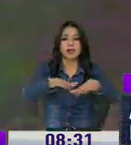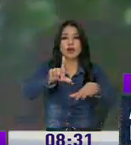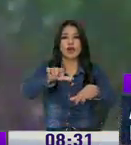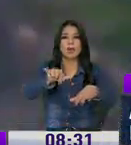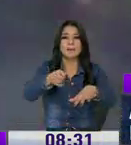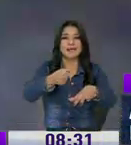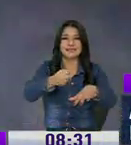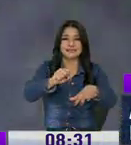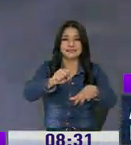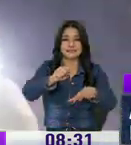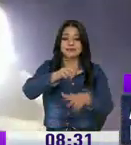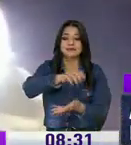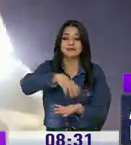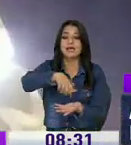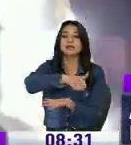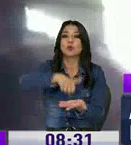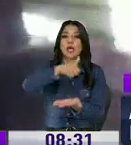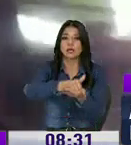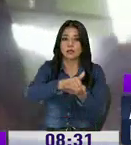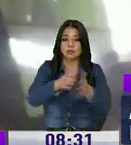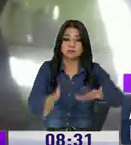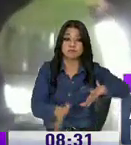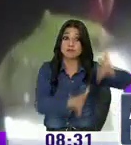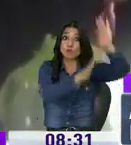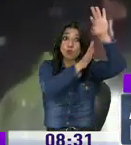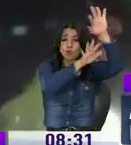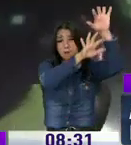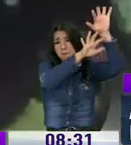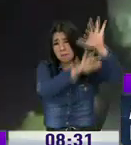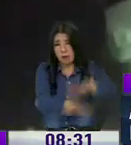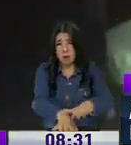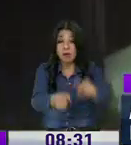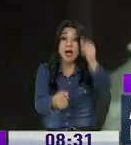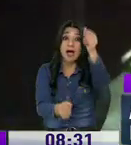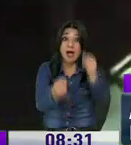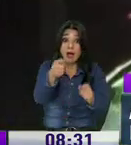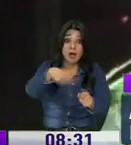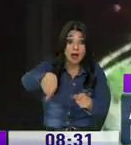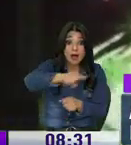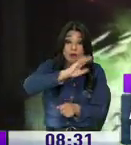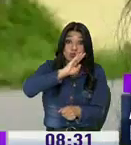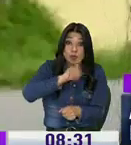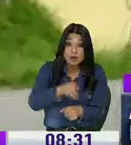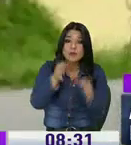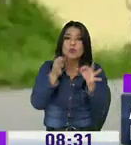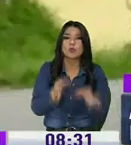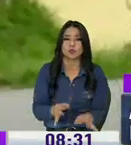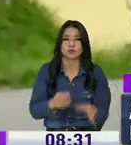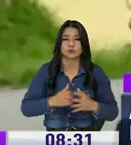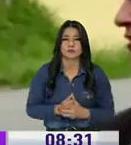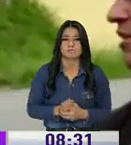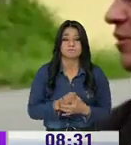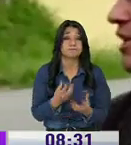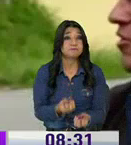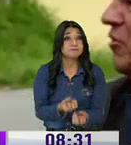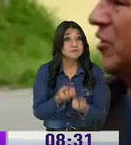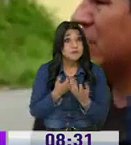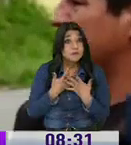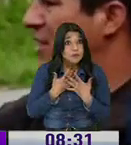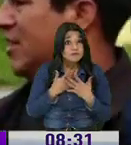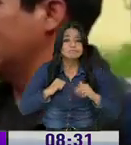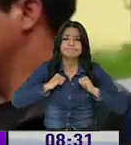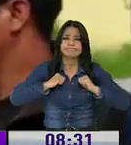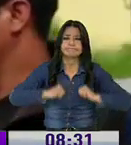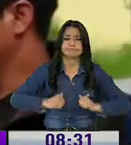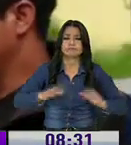Siksik, provincia de La Suay, cuando se desplomó un muro sobre los automotores donde descansaban las víctimas. Es una noticia que nos consterna a toda